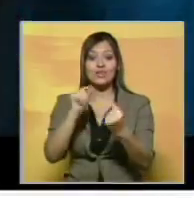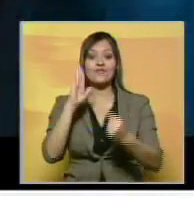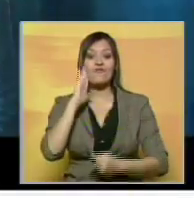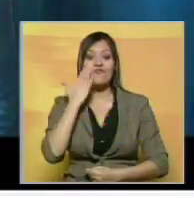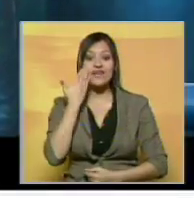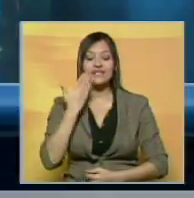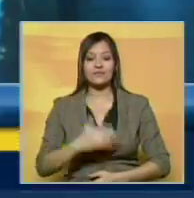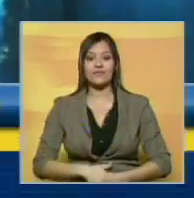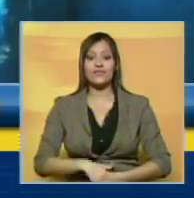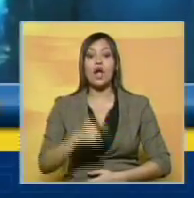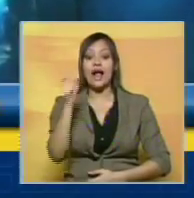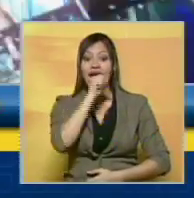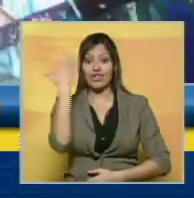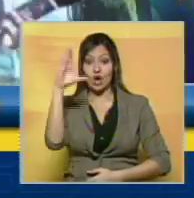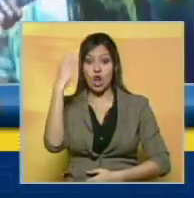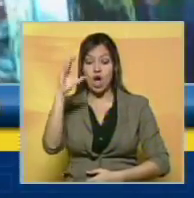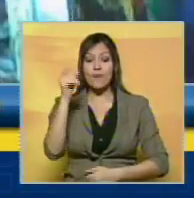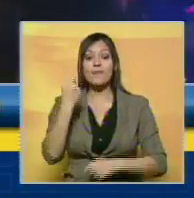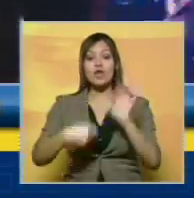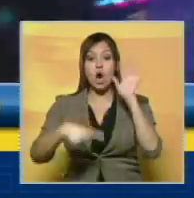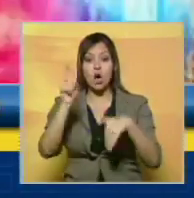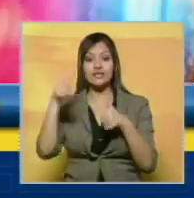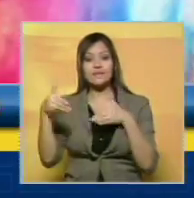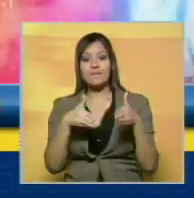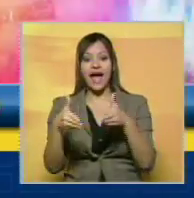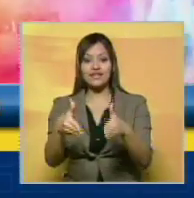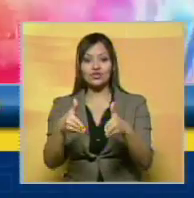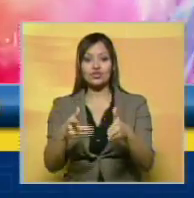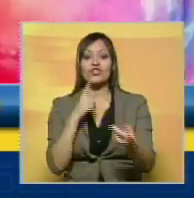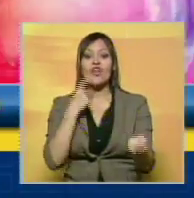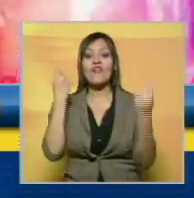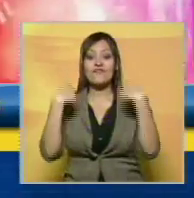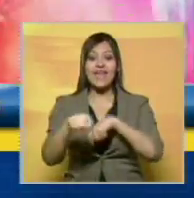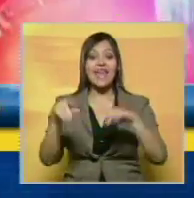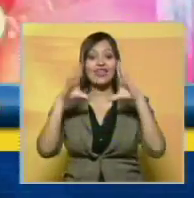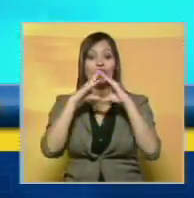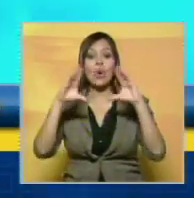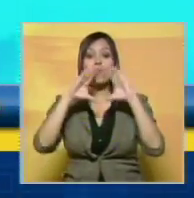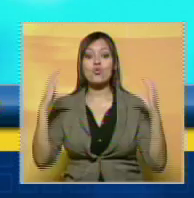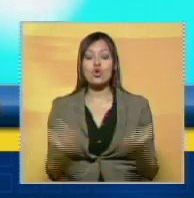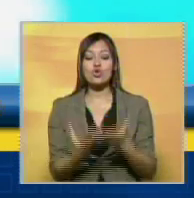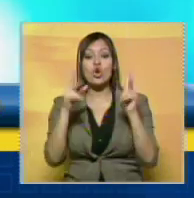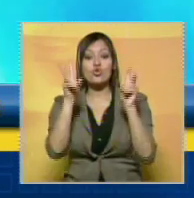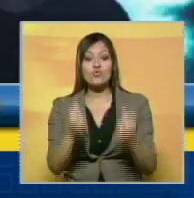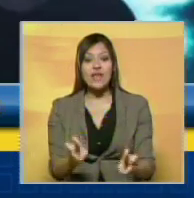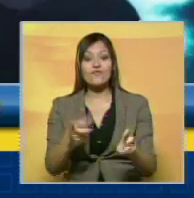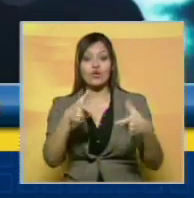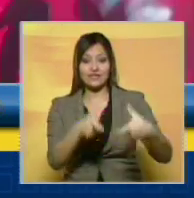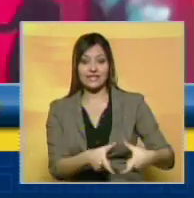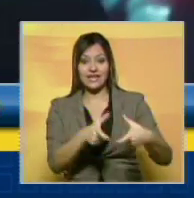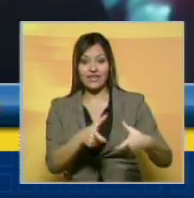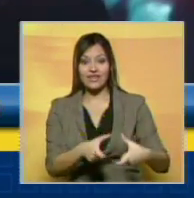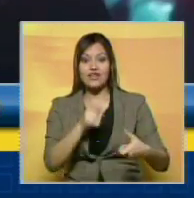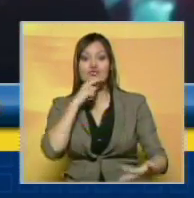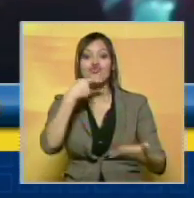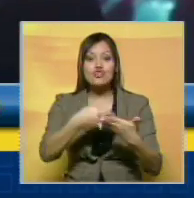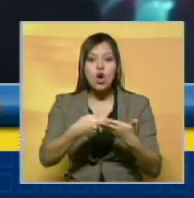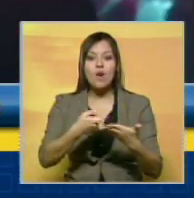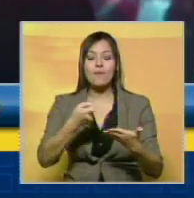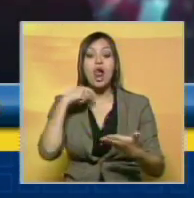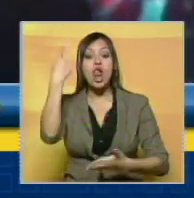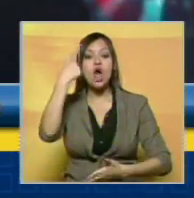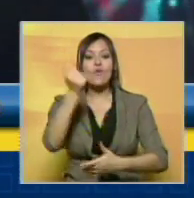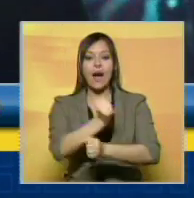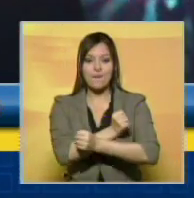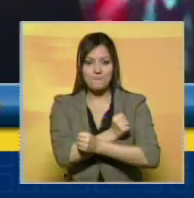El cantante colombiano anunció que este 11 de marzo saldrá a la venta en todo el mundo su nuevo disco titulado Loco de Amor. Adelantó